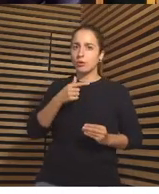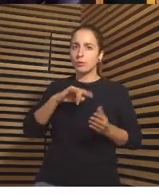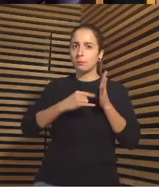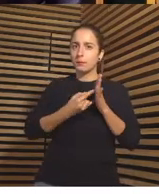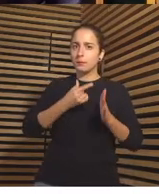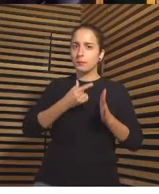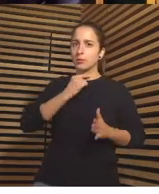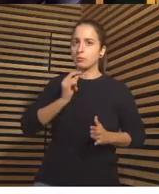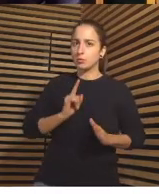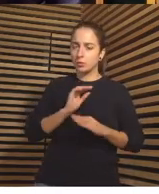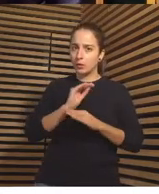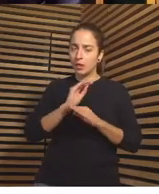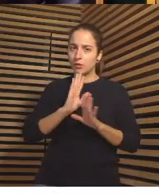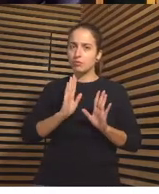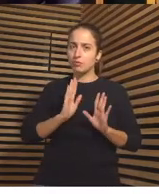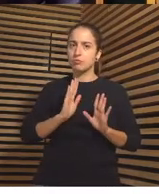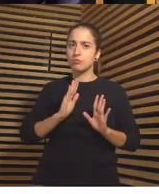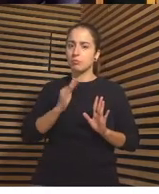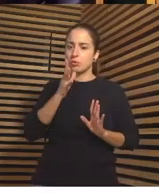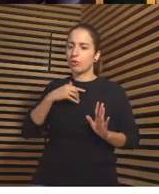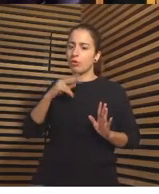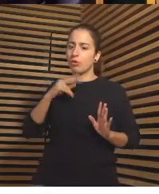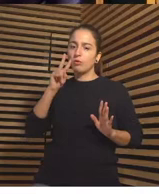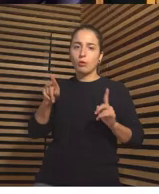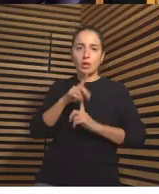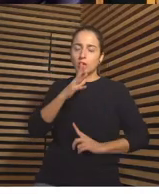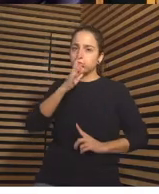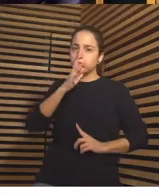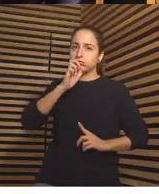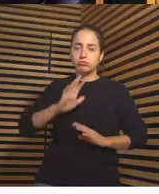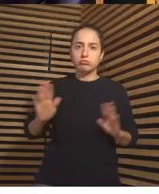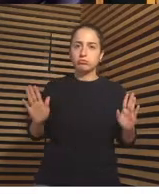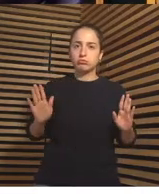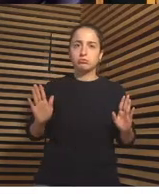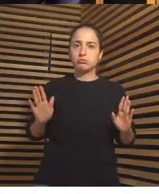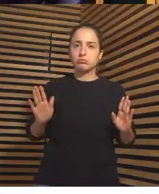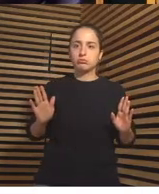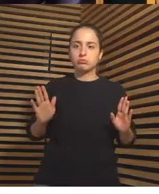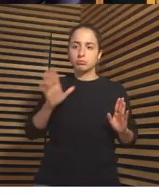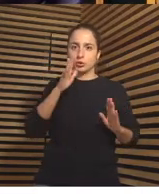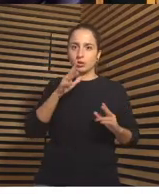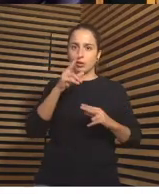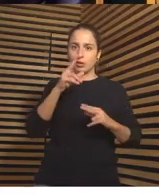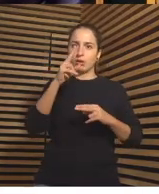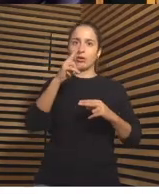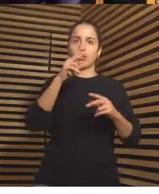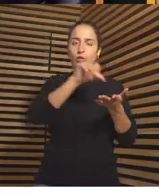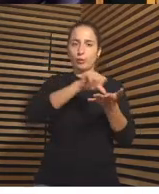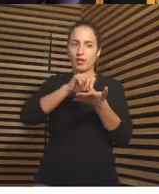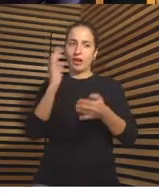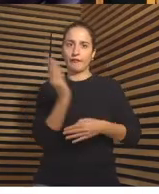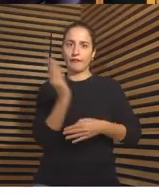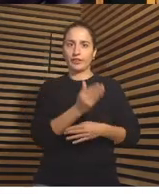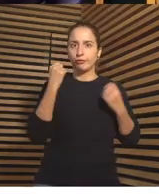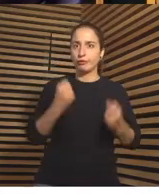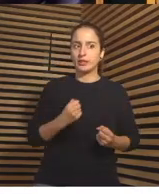97 me parece una aberración urbanística, pero pese a que me parece una aberración urbanística,